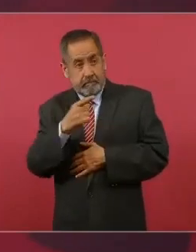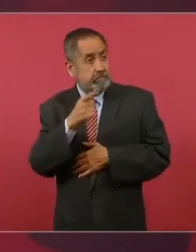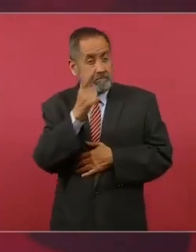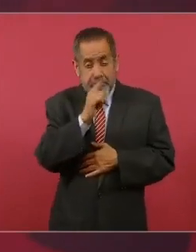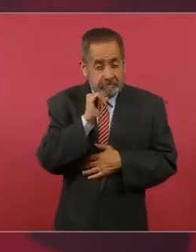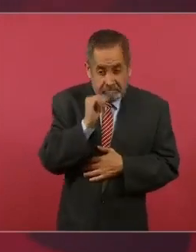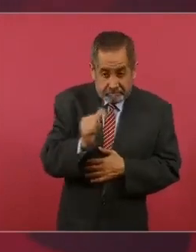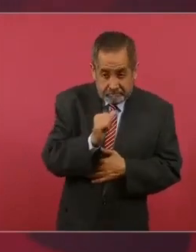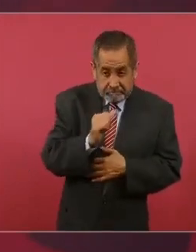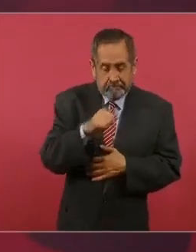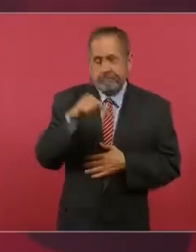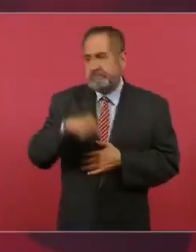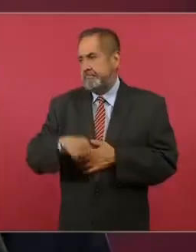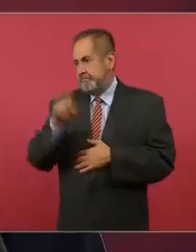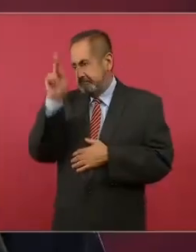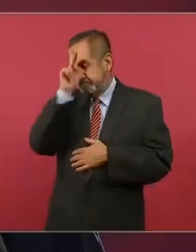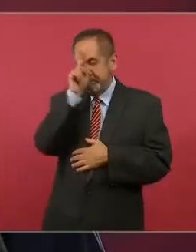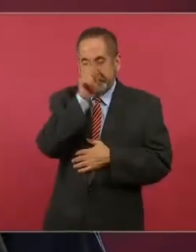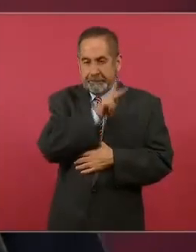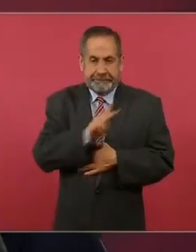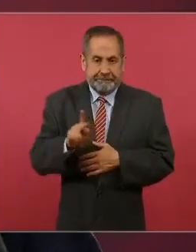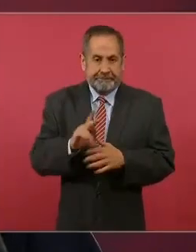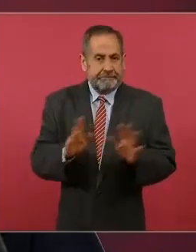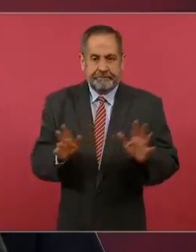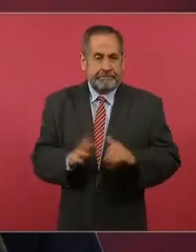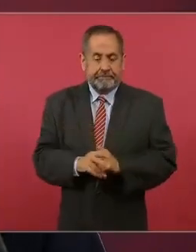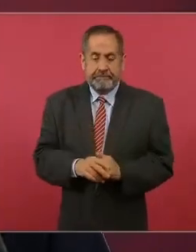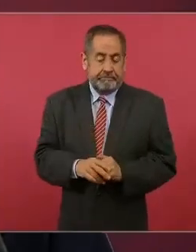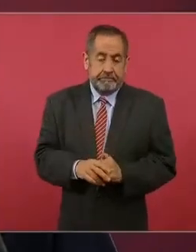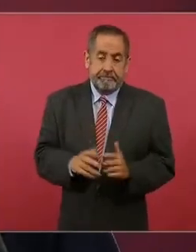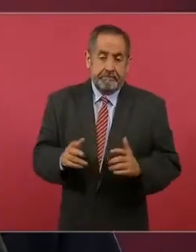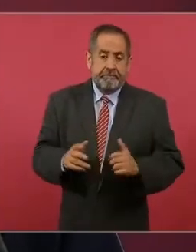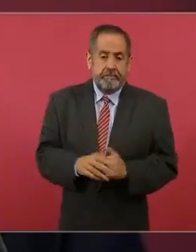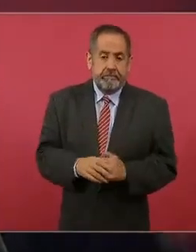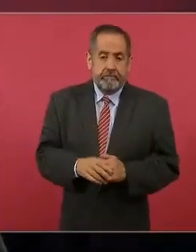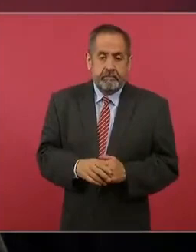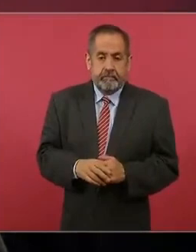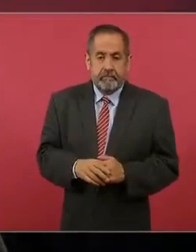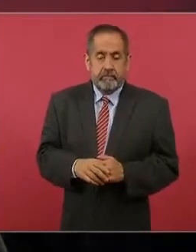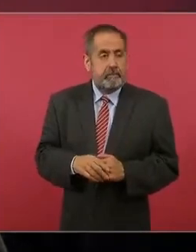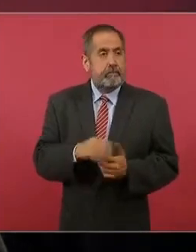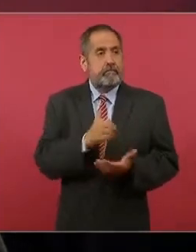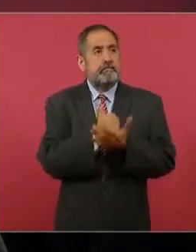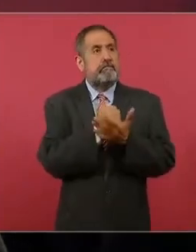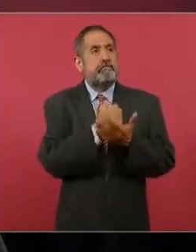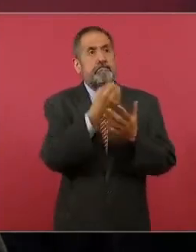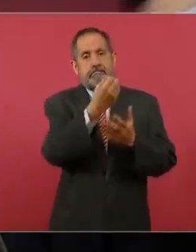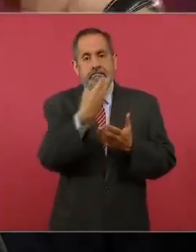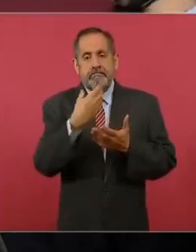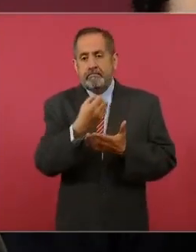hubiese estado peor, que esas fueron como dos válvulas